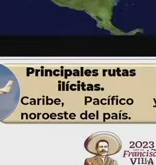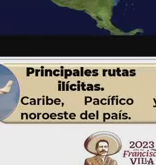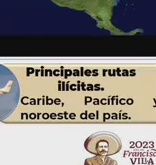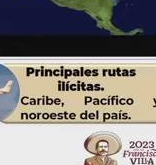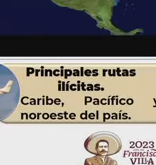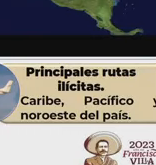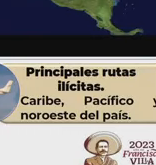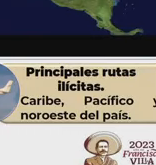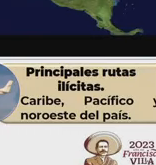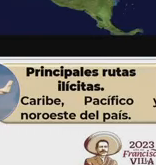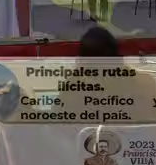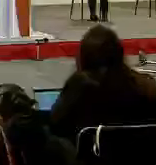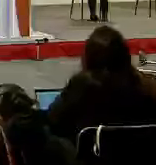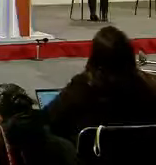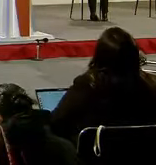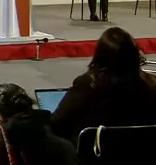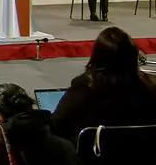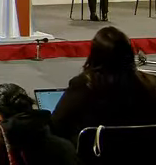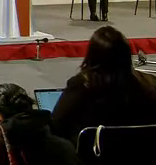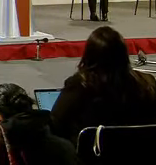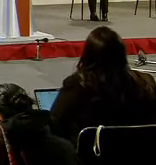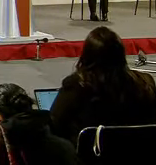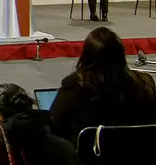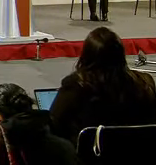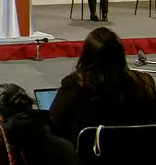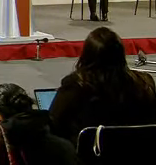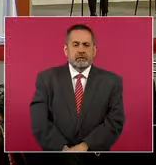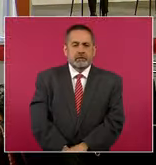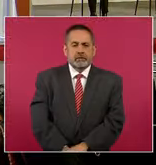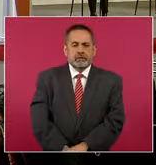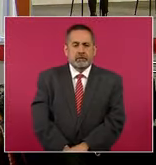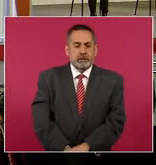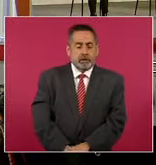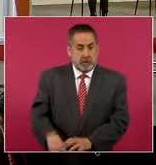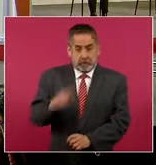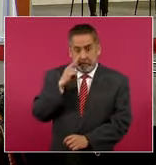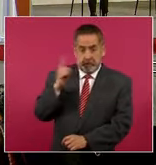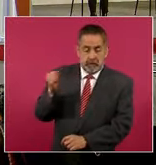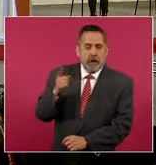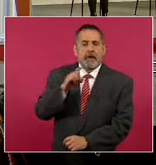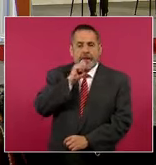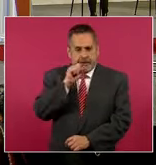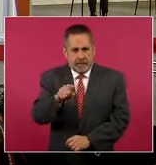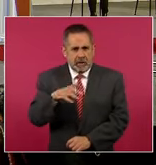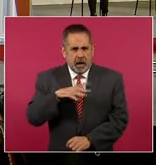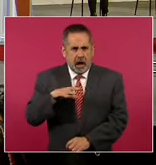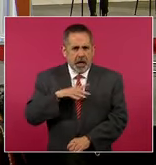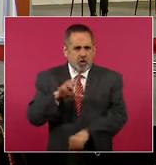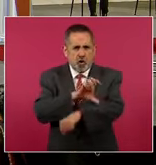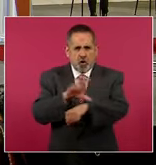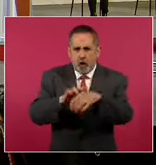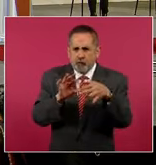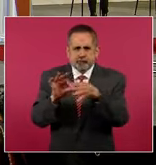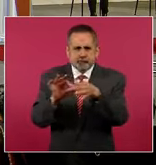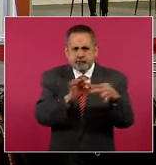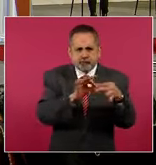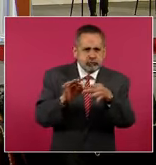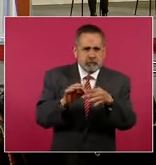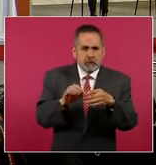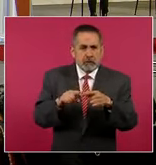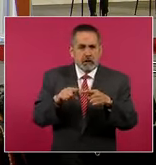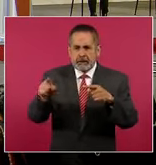y el noroeste del país. Adelante, aquí vemos, tenemos una coordinación, una